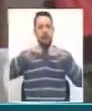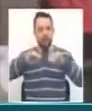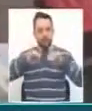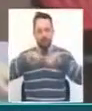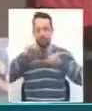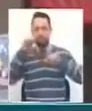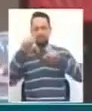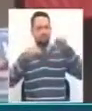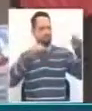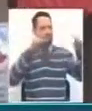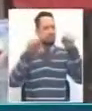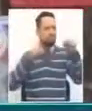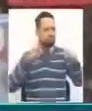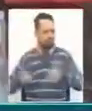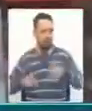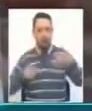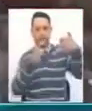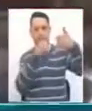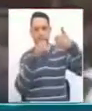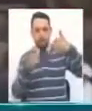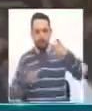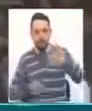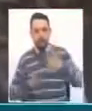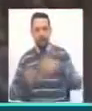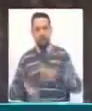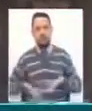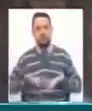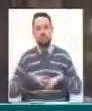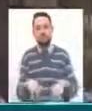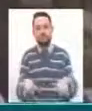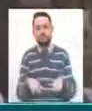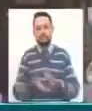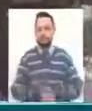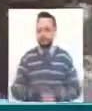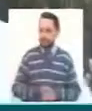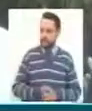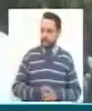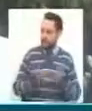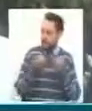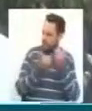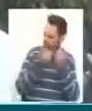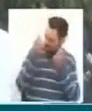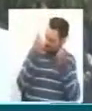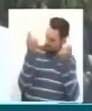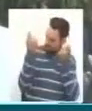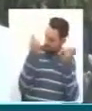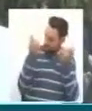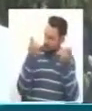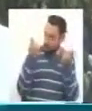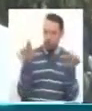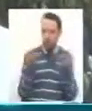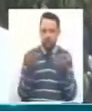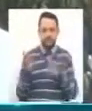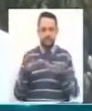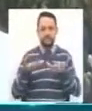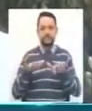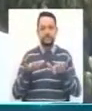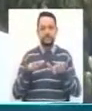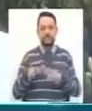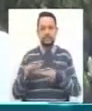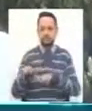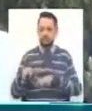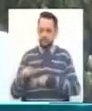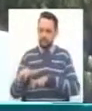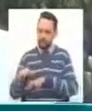consuma en todo el país por medio de su agrovitrina. Una estrategia que ideamos en la Secretaría de Agricultura